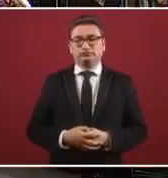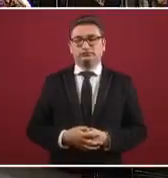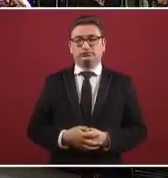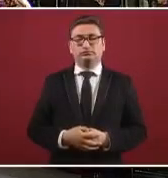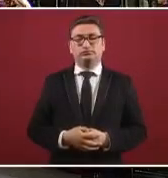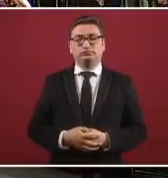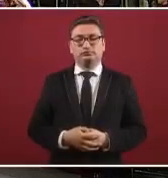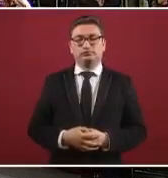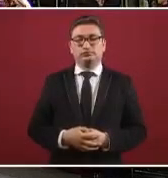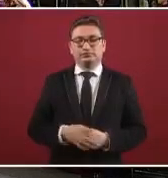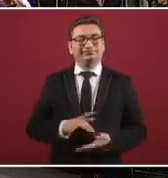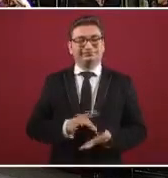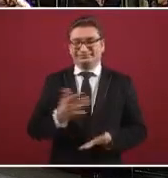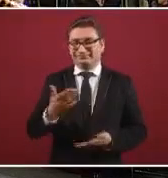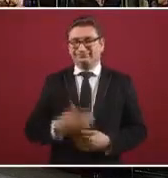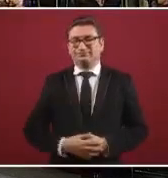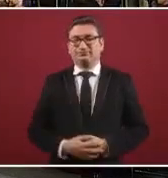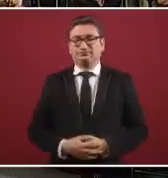Gracias.